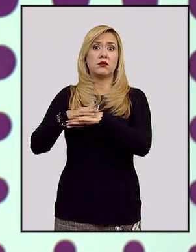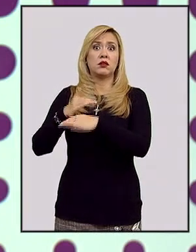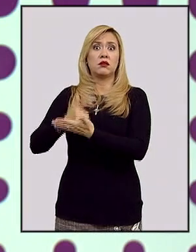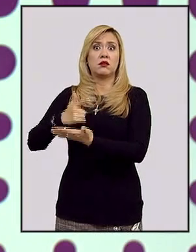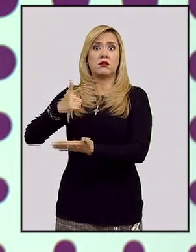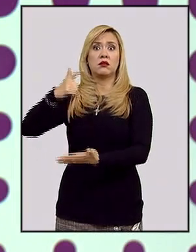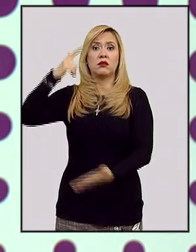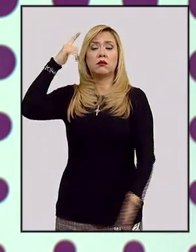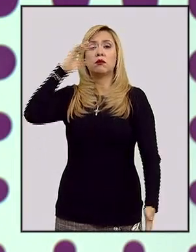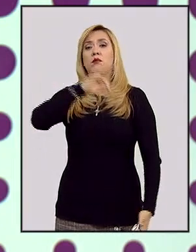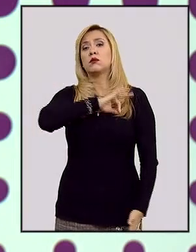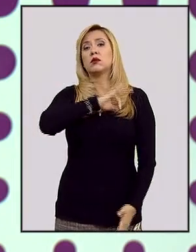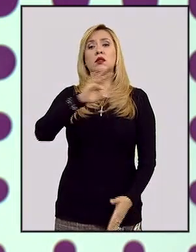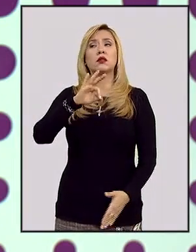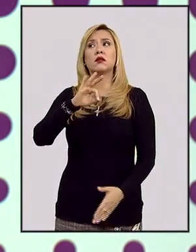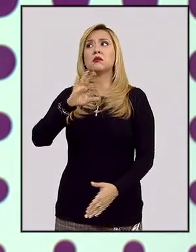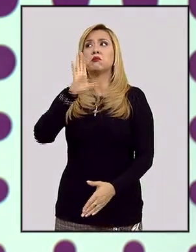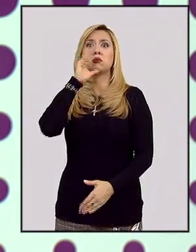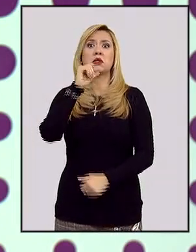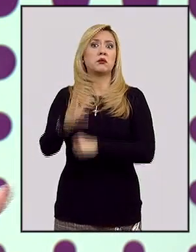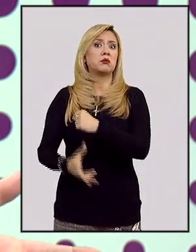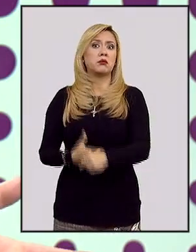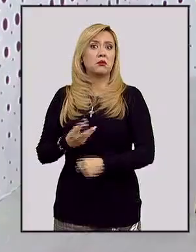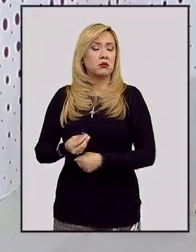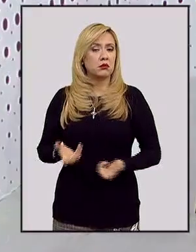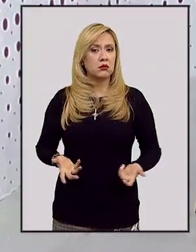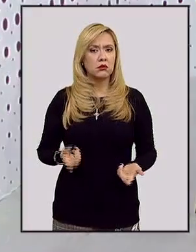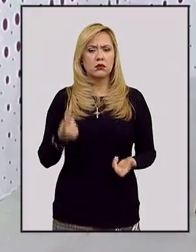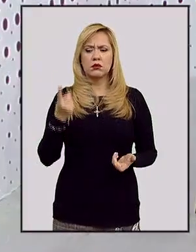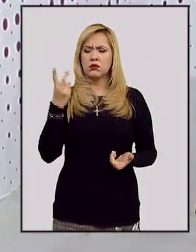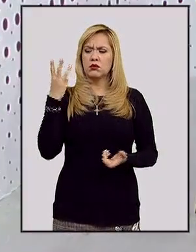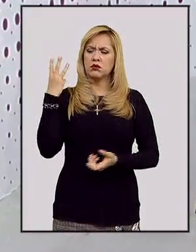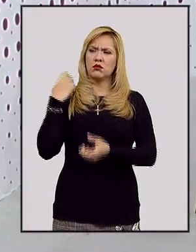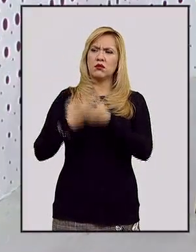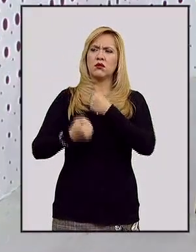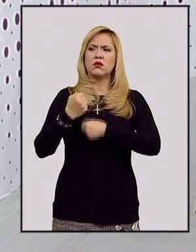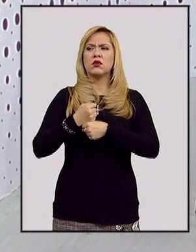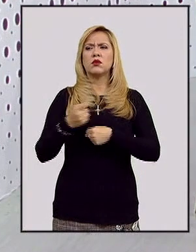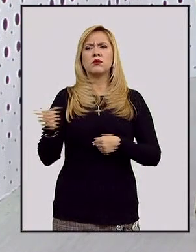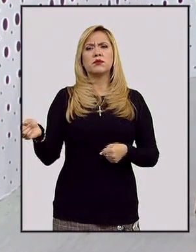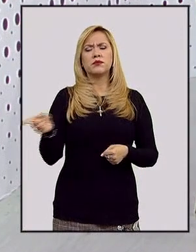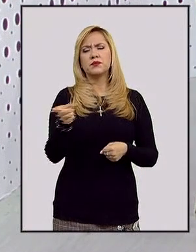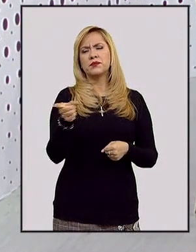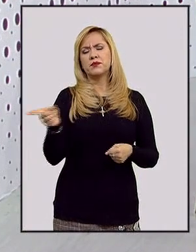ser dañadas de manera irreparable. Sí. Hace unos años tuvieron ustedes un